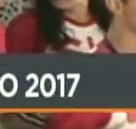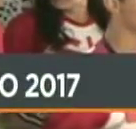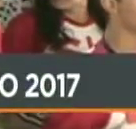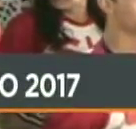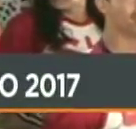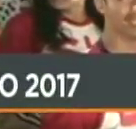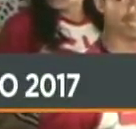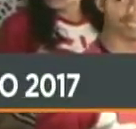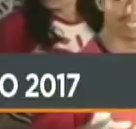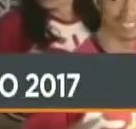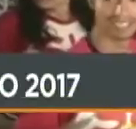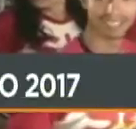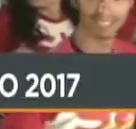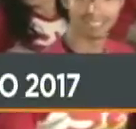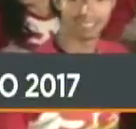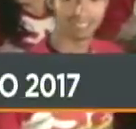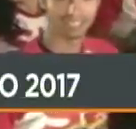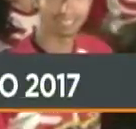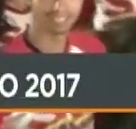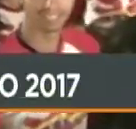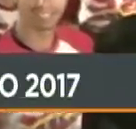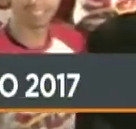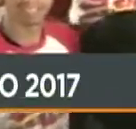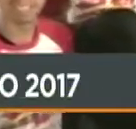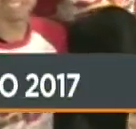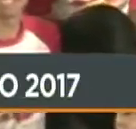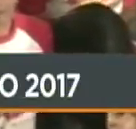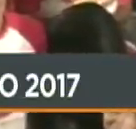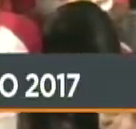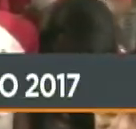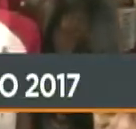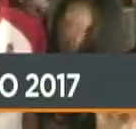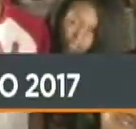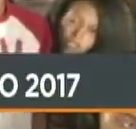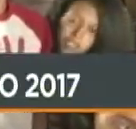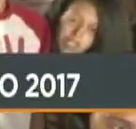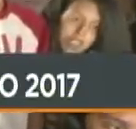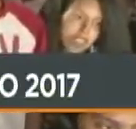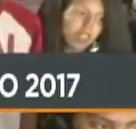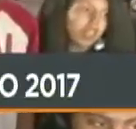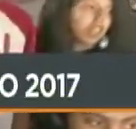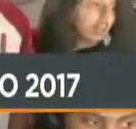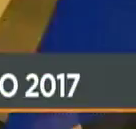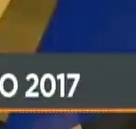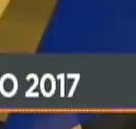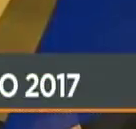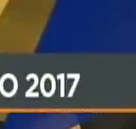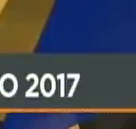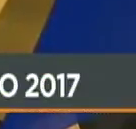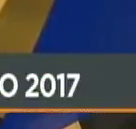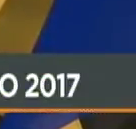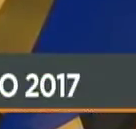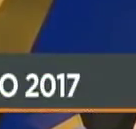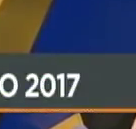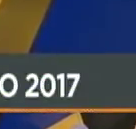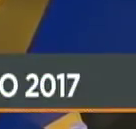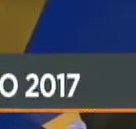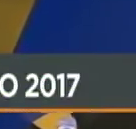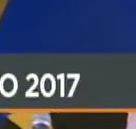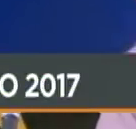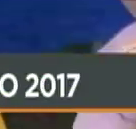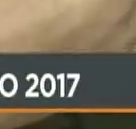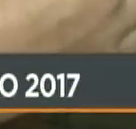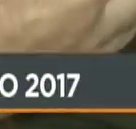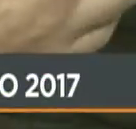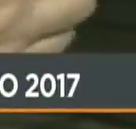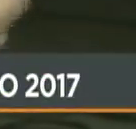la montaña anunció el jefe de Estado una reestructuración del gabinete ejecutivo. La autoridad